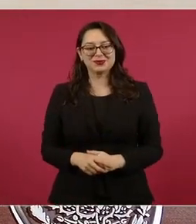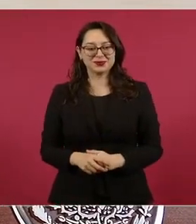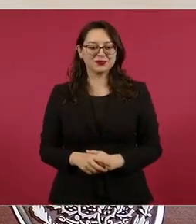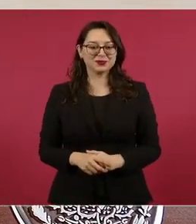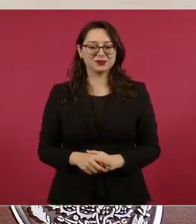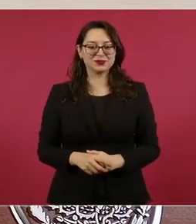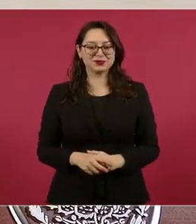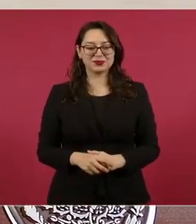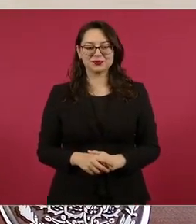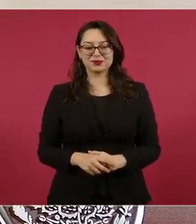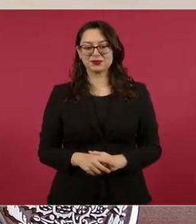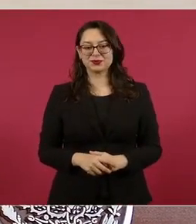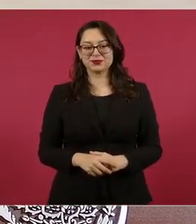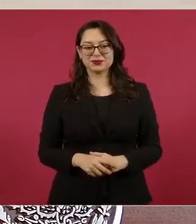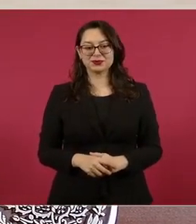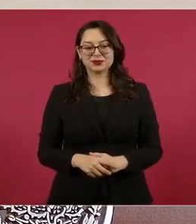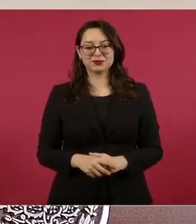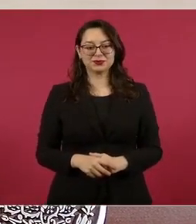México